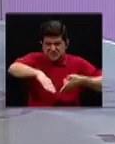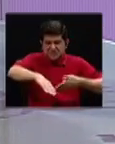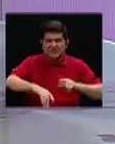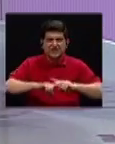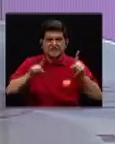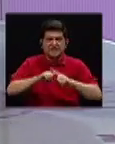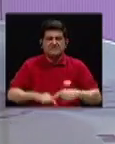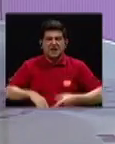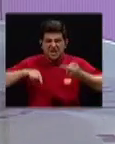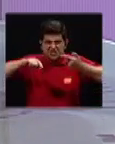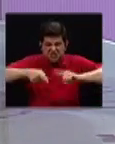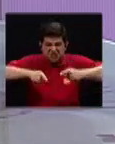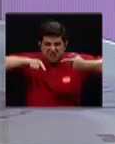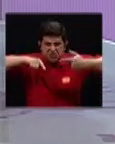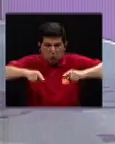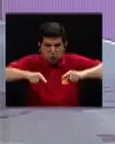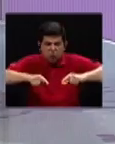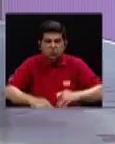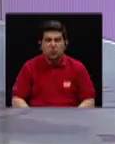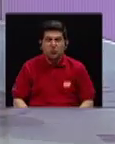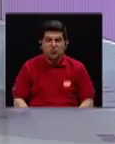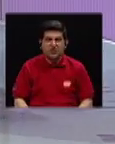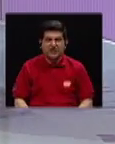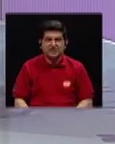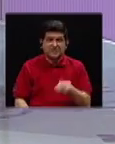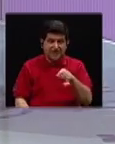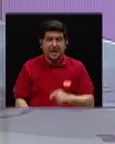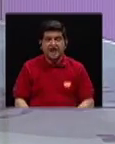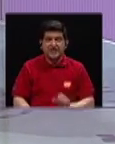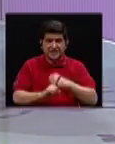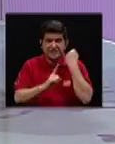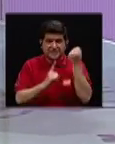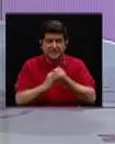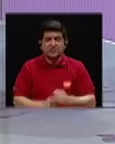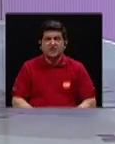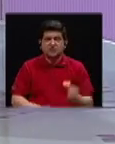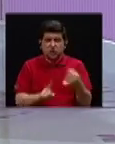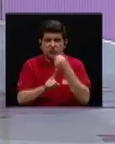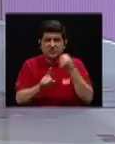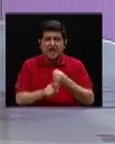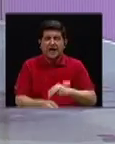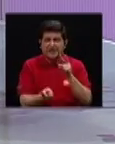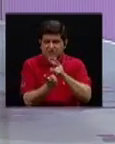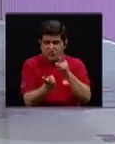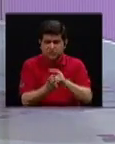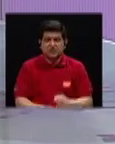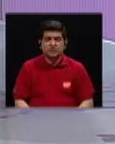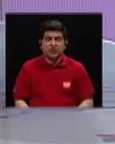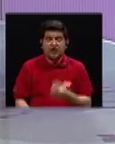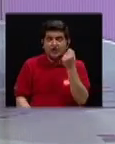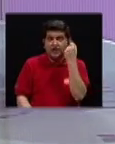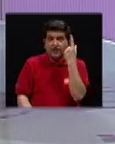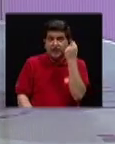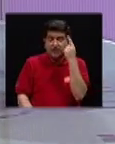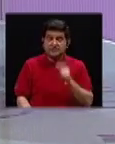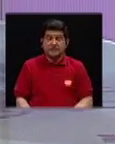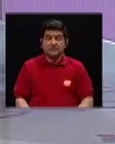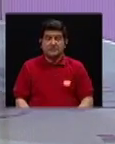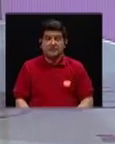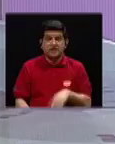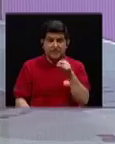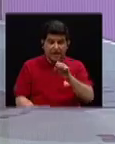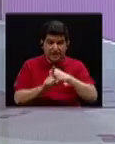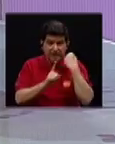torturas una serie de cicias cicias sexuales entonces la sexualidad entendida desde el enfoque feminista es